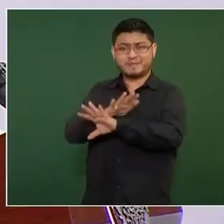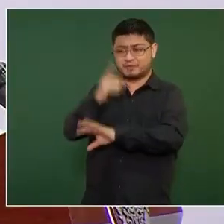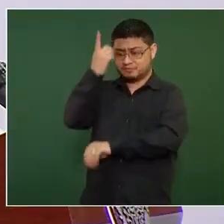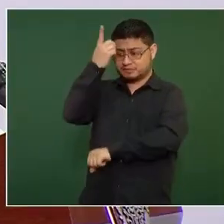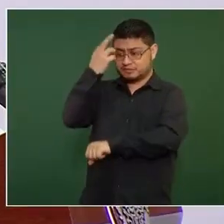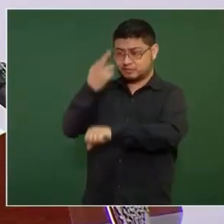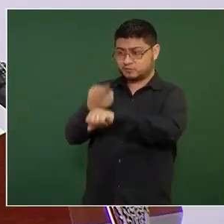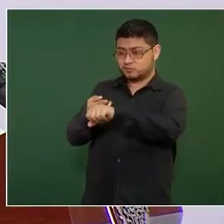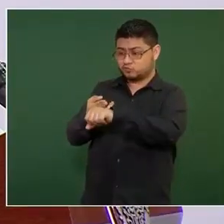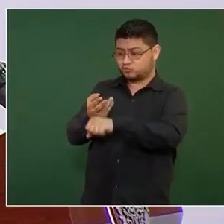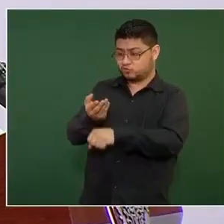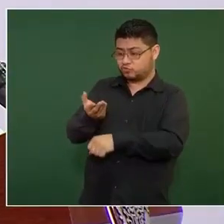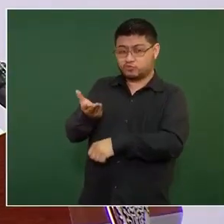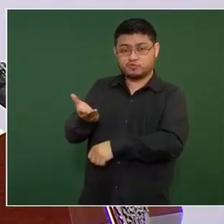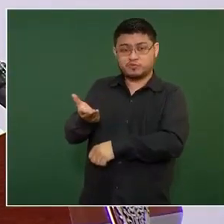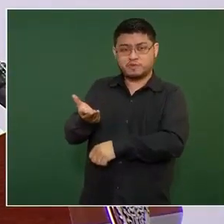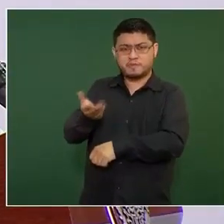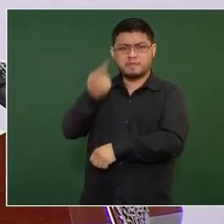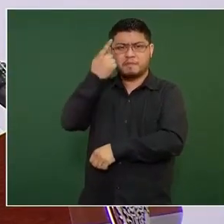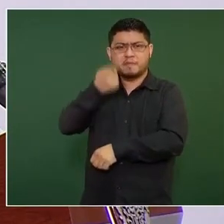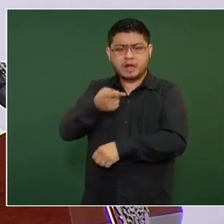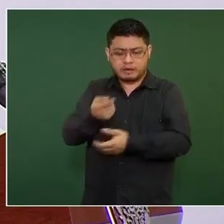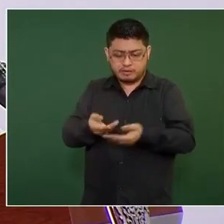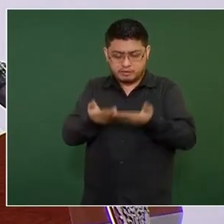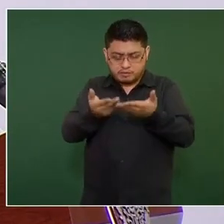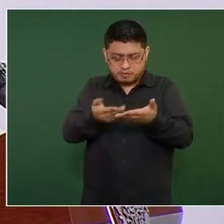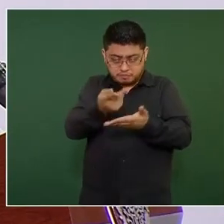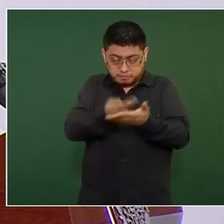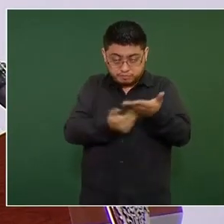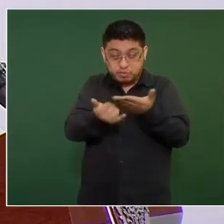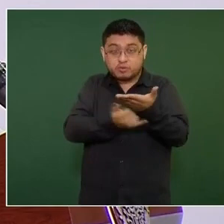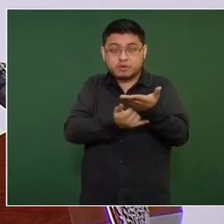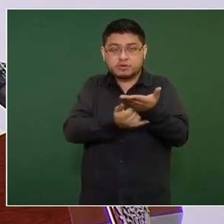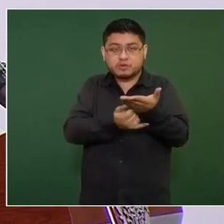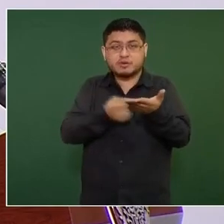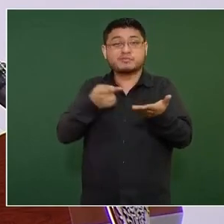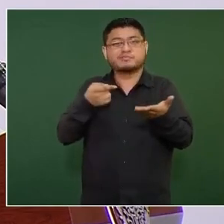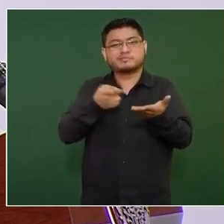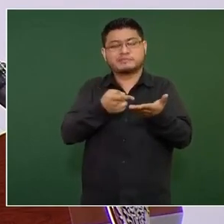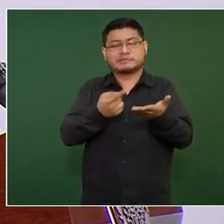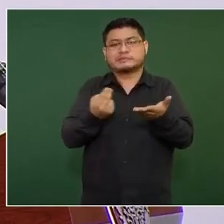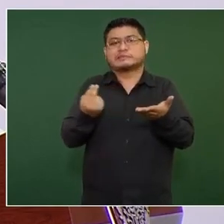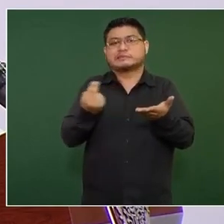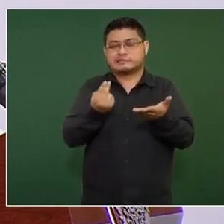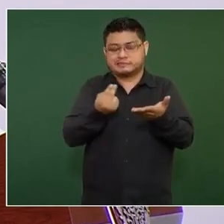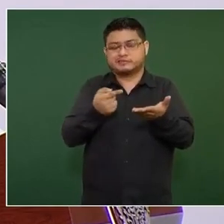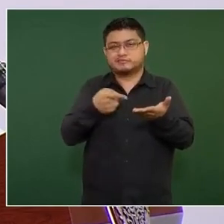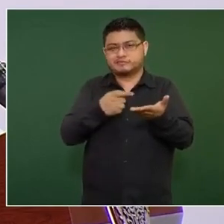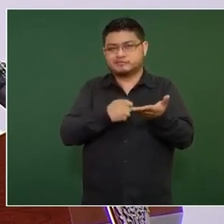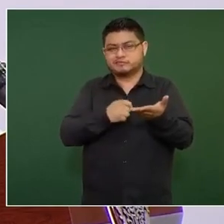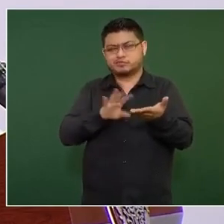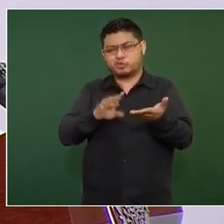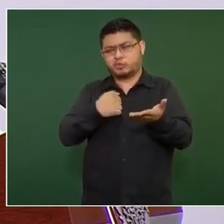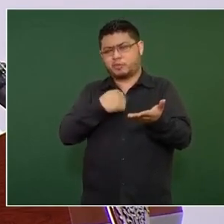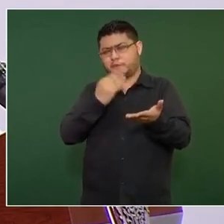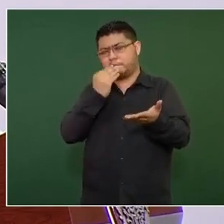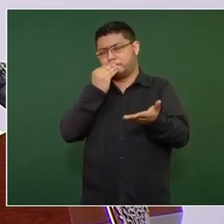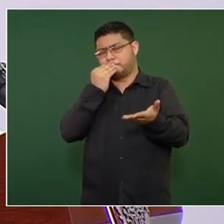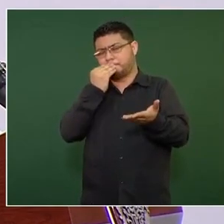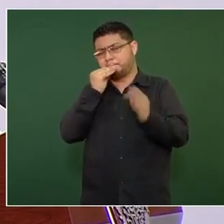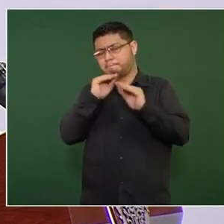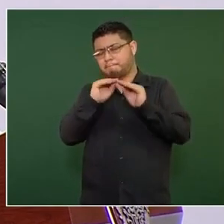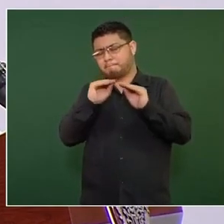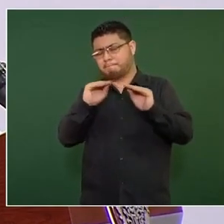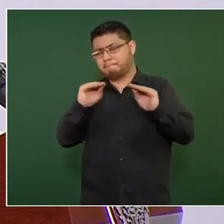dirección para un programa como este, que es prioritario. No le dije nada, porque pues